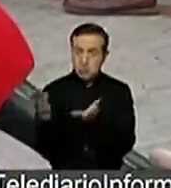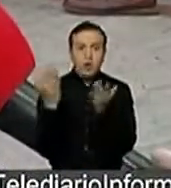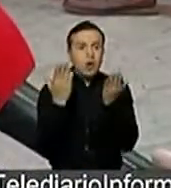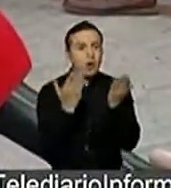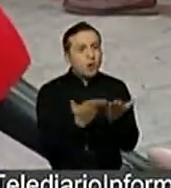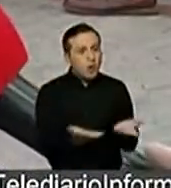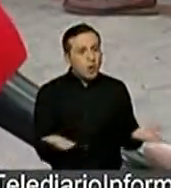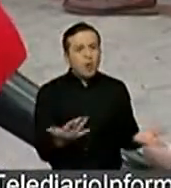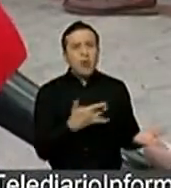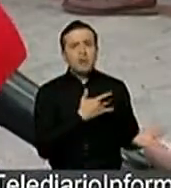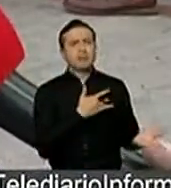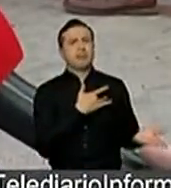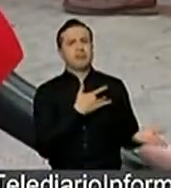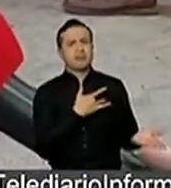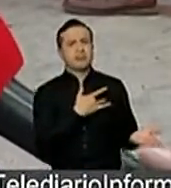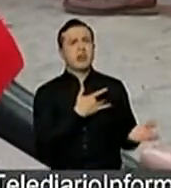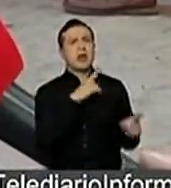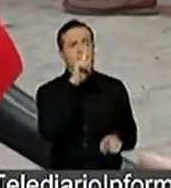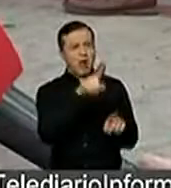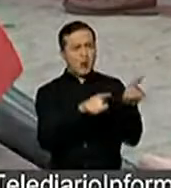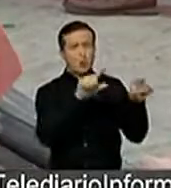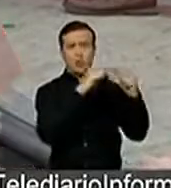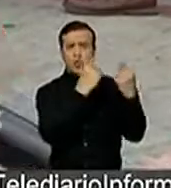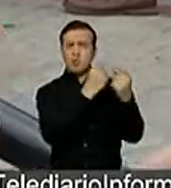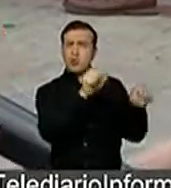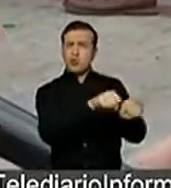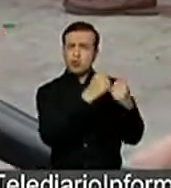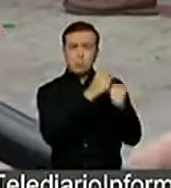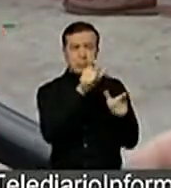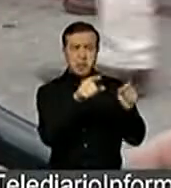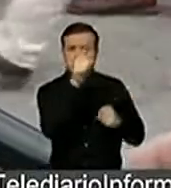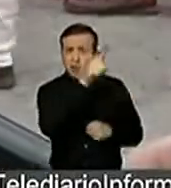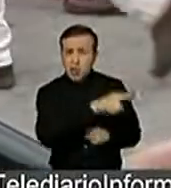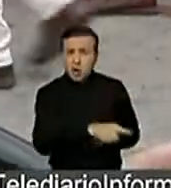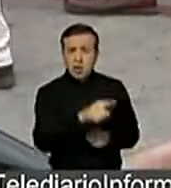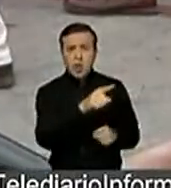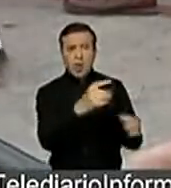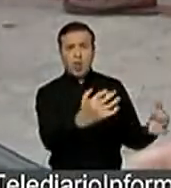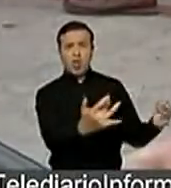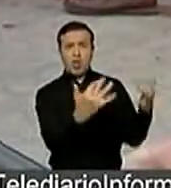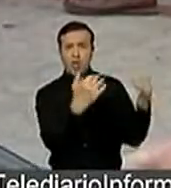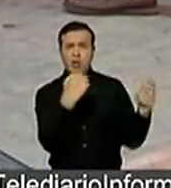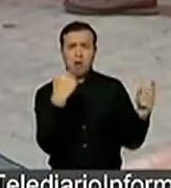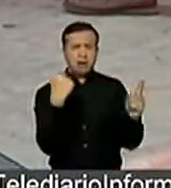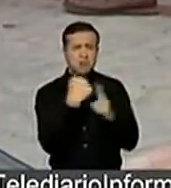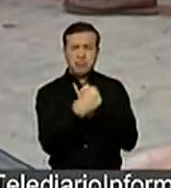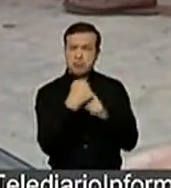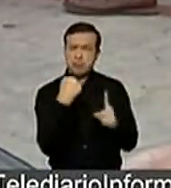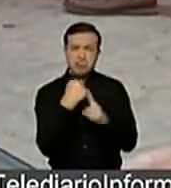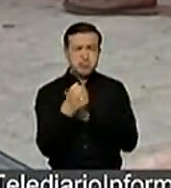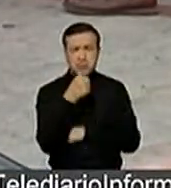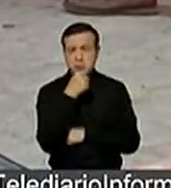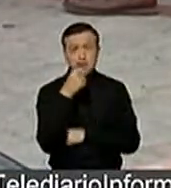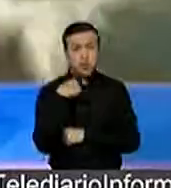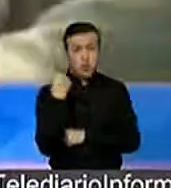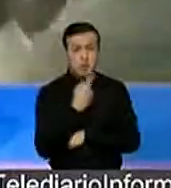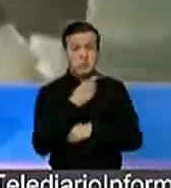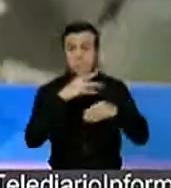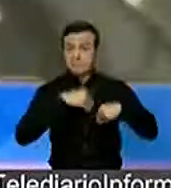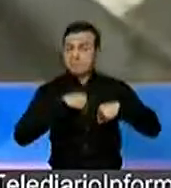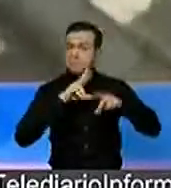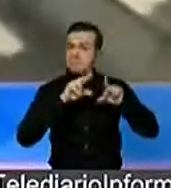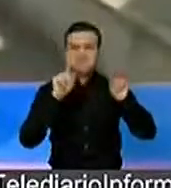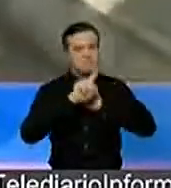tenemos que lamentar también que de los sectores sociales hayan también incurrido en una agresión bárbara que nosotros rechazamos.